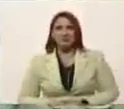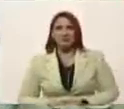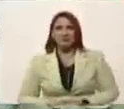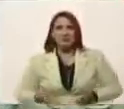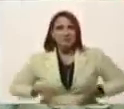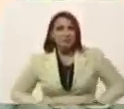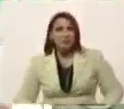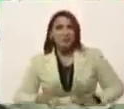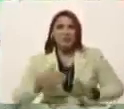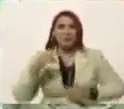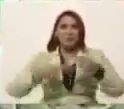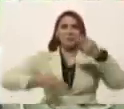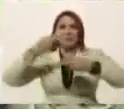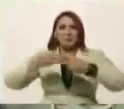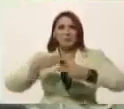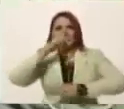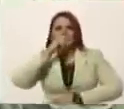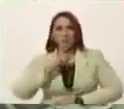construyendo con los años.